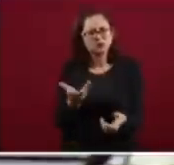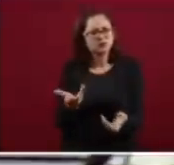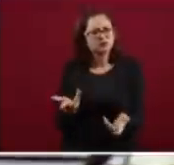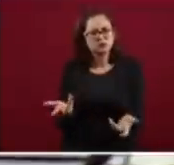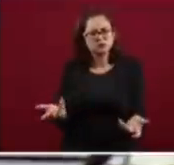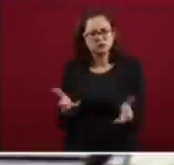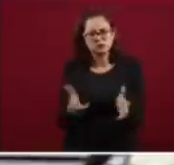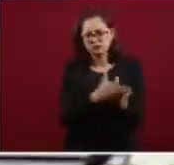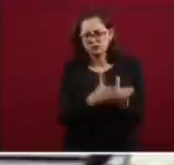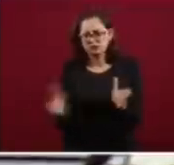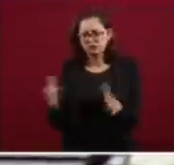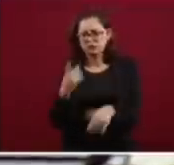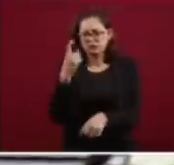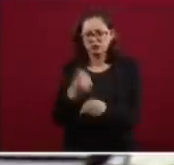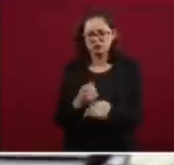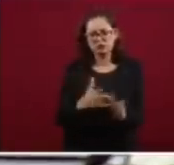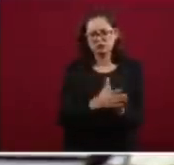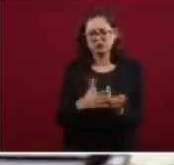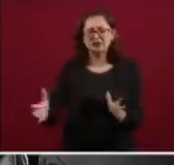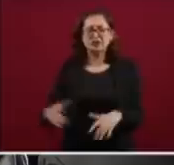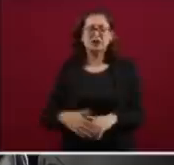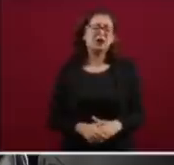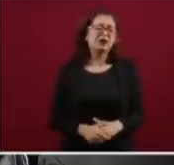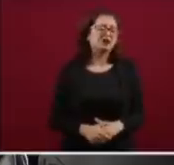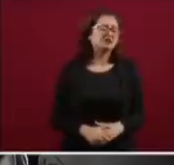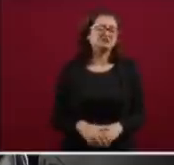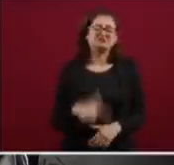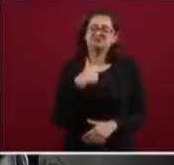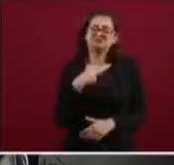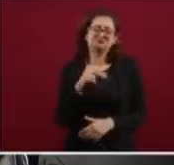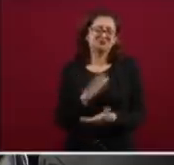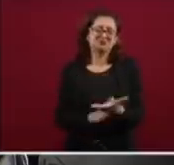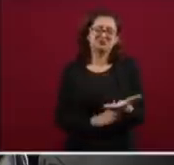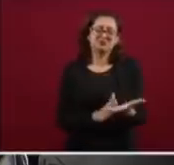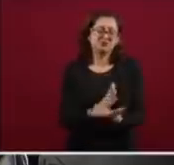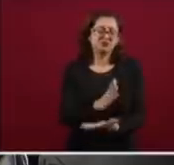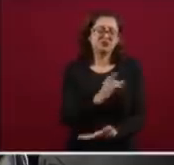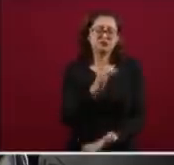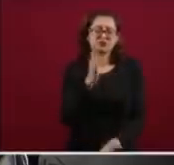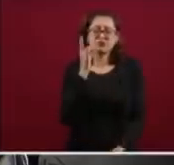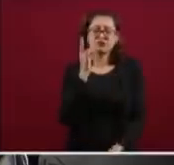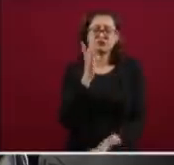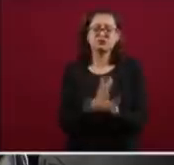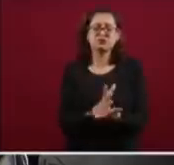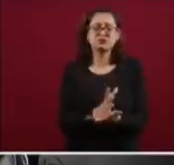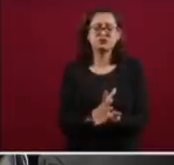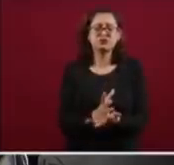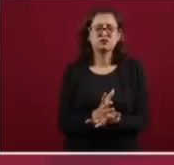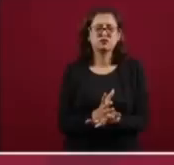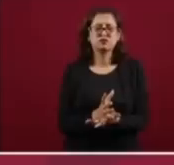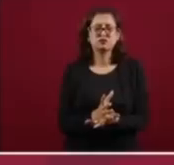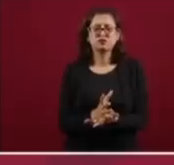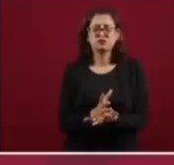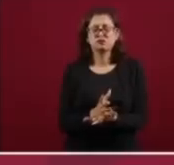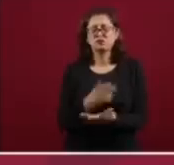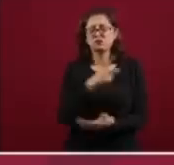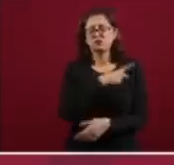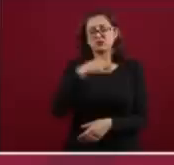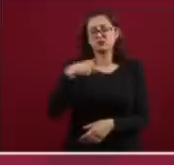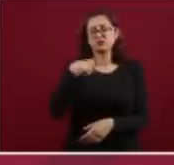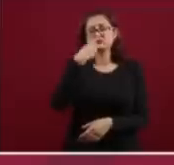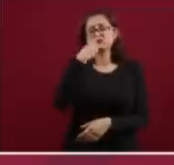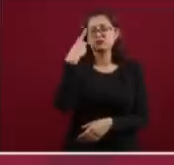transcurre la primera el dato en estas cosas sólo decir que se equivocan